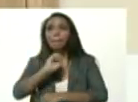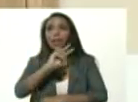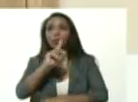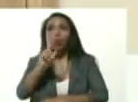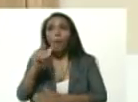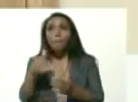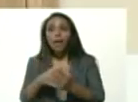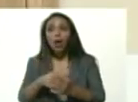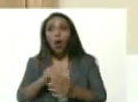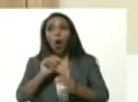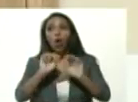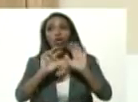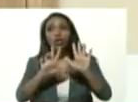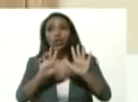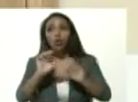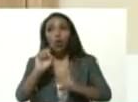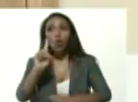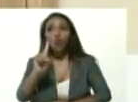21.801